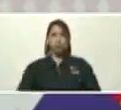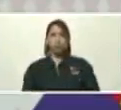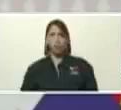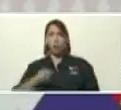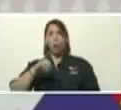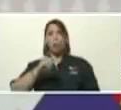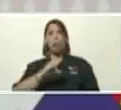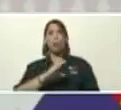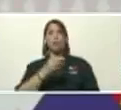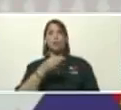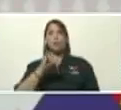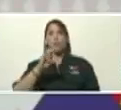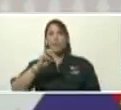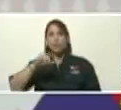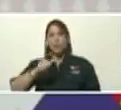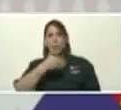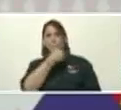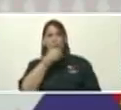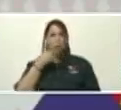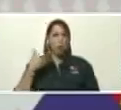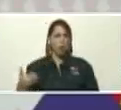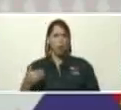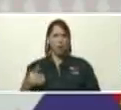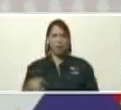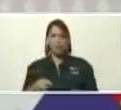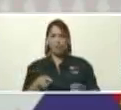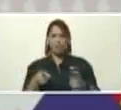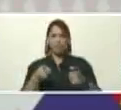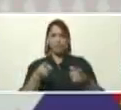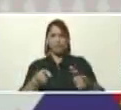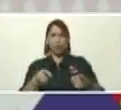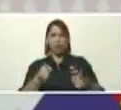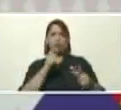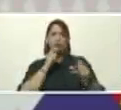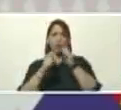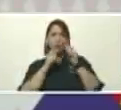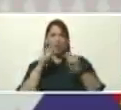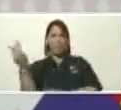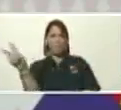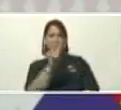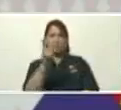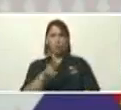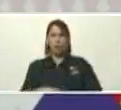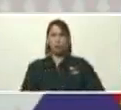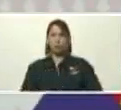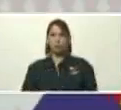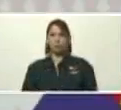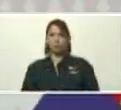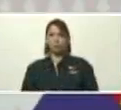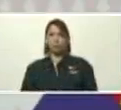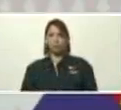los mejores destinos turísticos para la clase obrera de Venezuela.